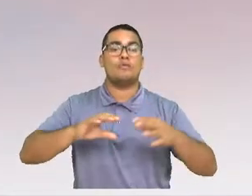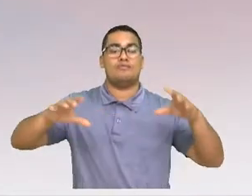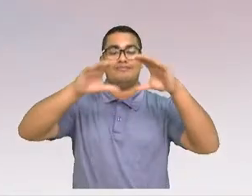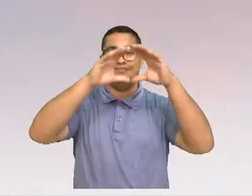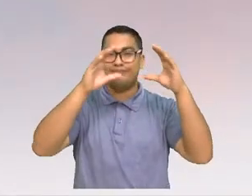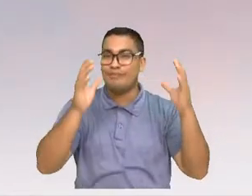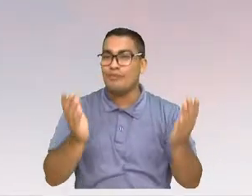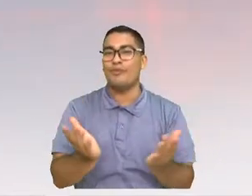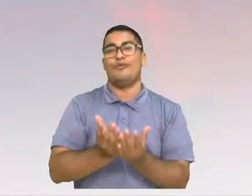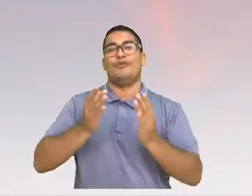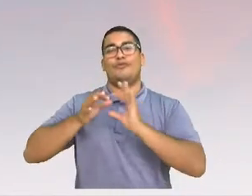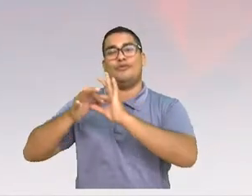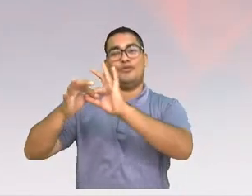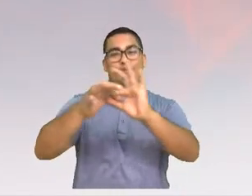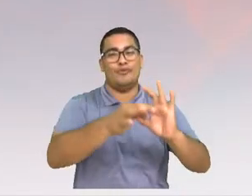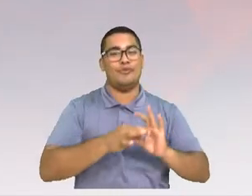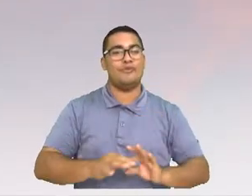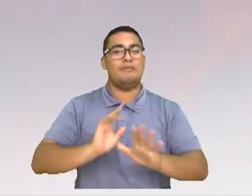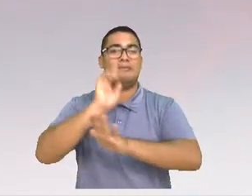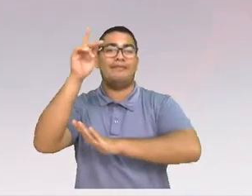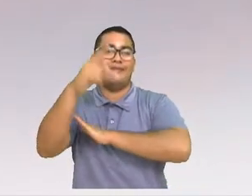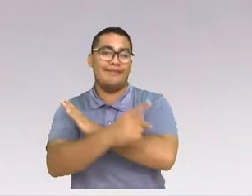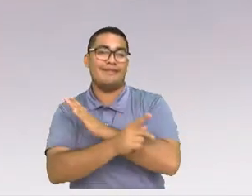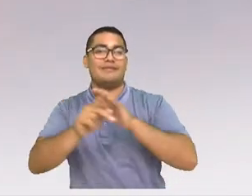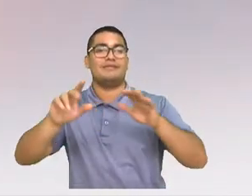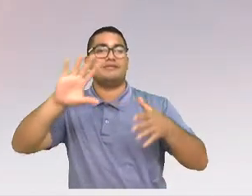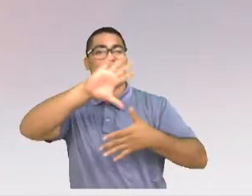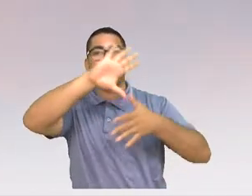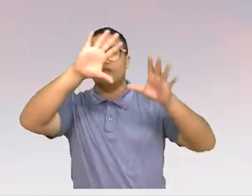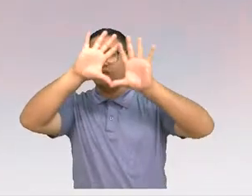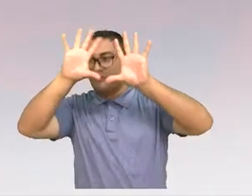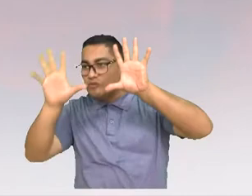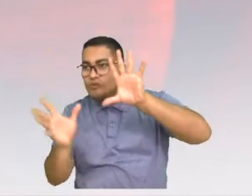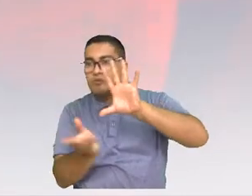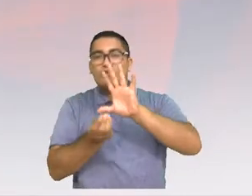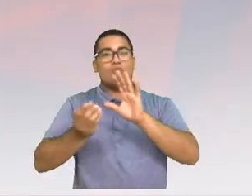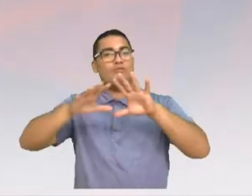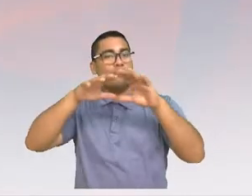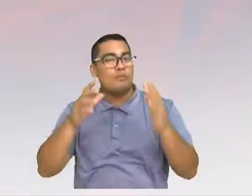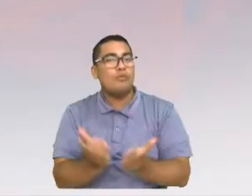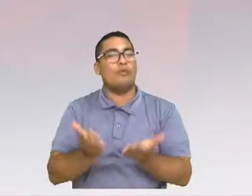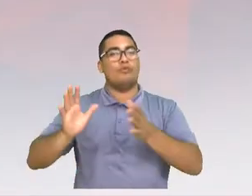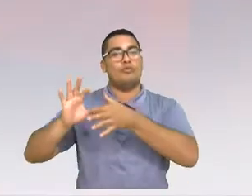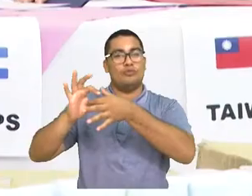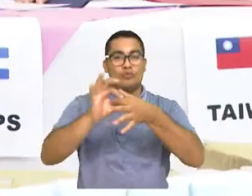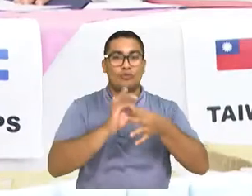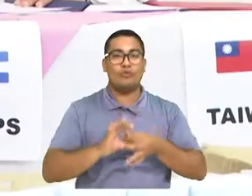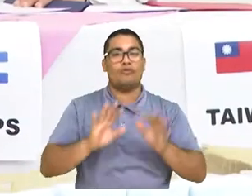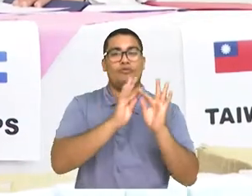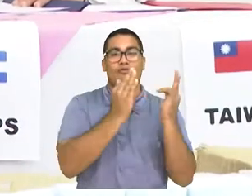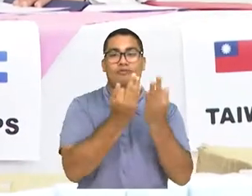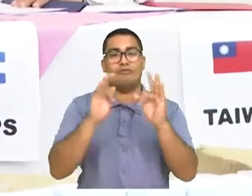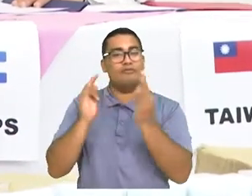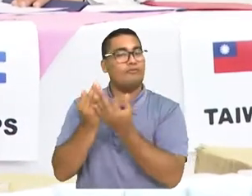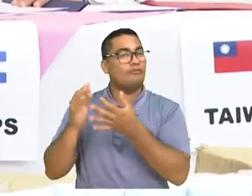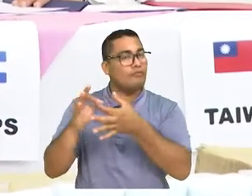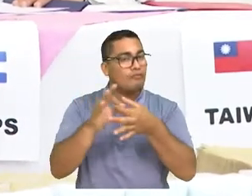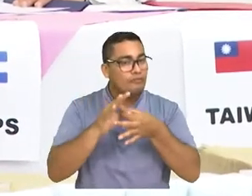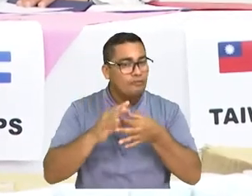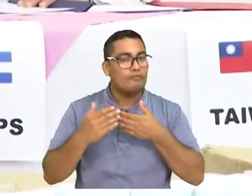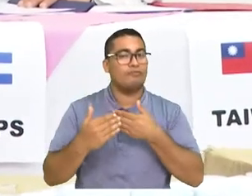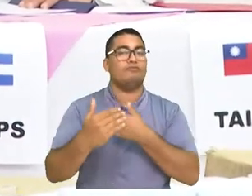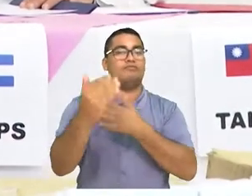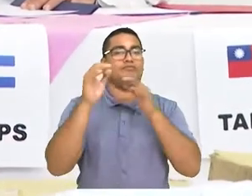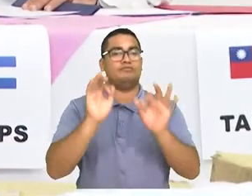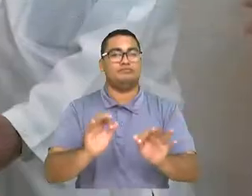como sociedades, unidos como pueblos, unidos como familias, que vamos adelante. Asimismo, agradeció el